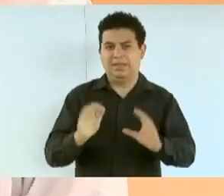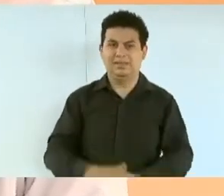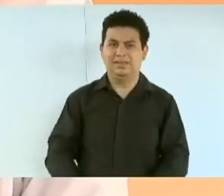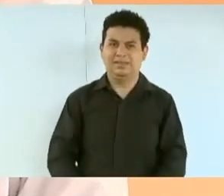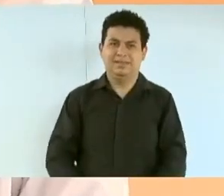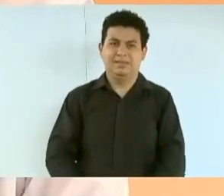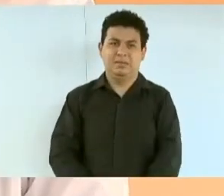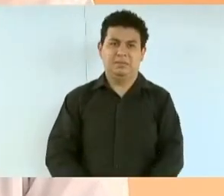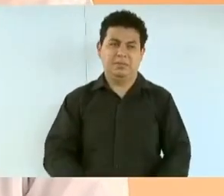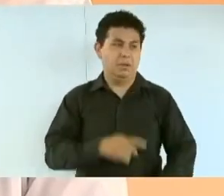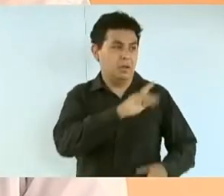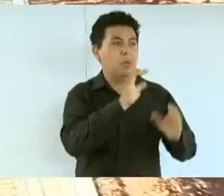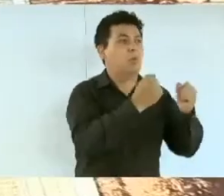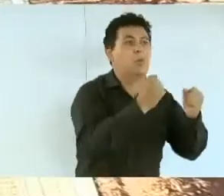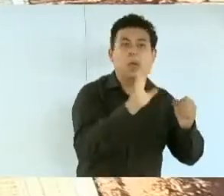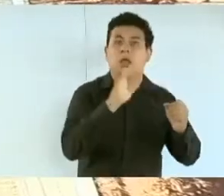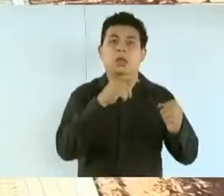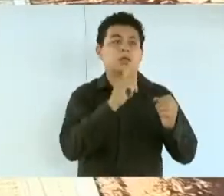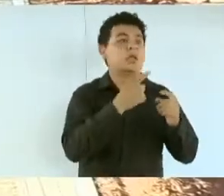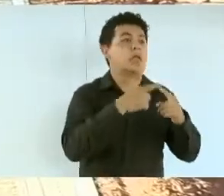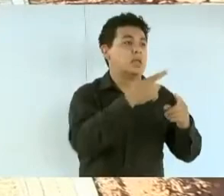Aquí no es así.